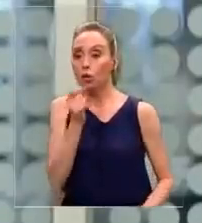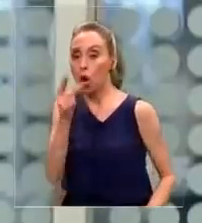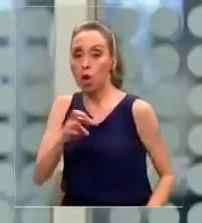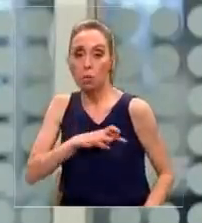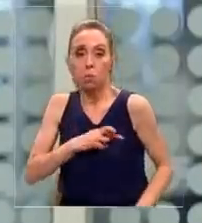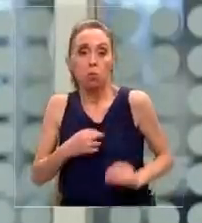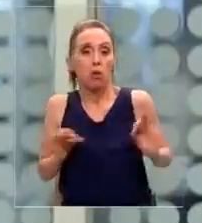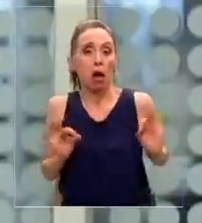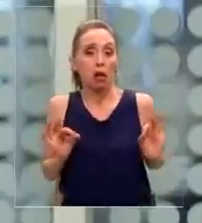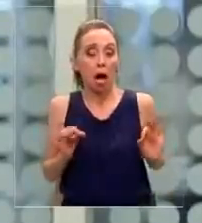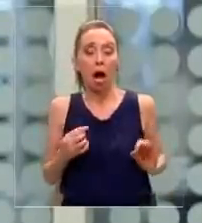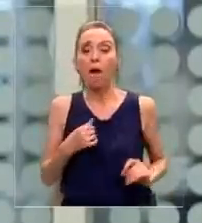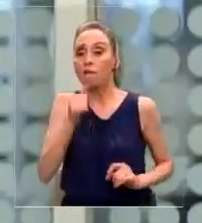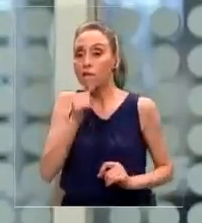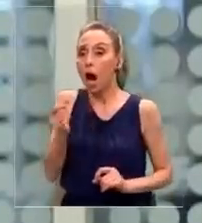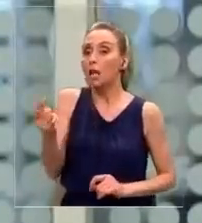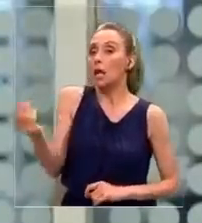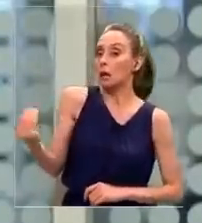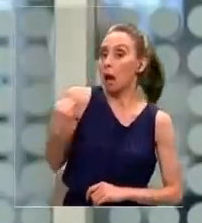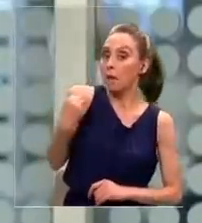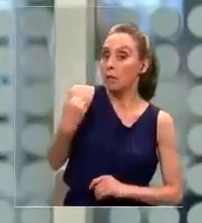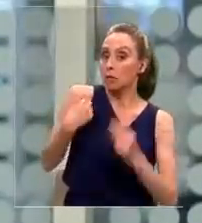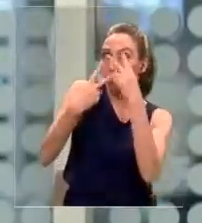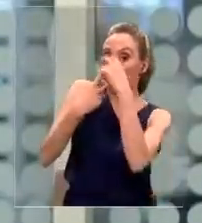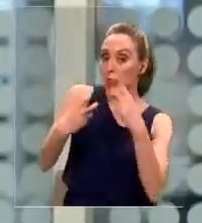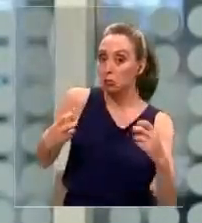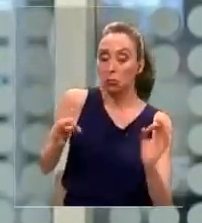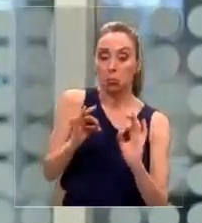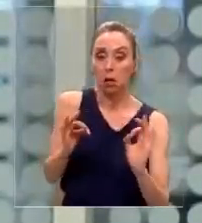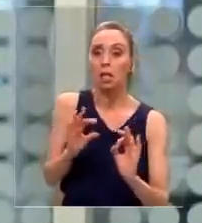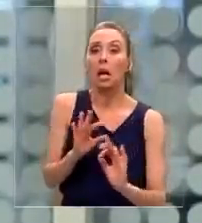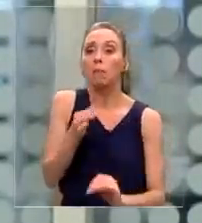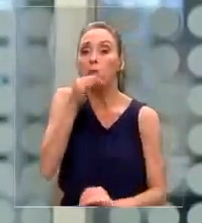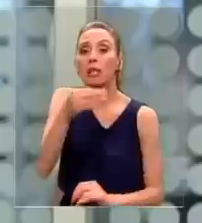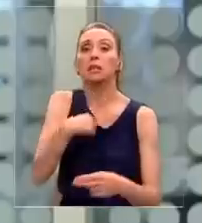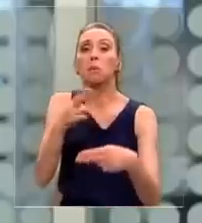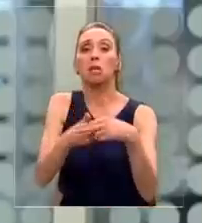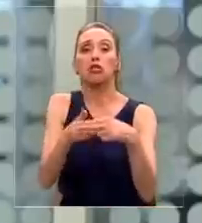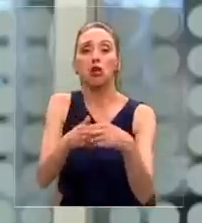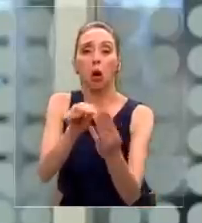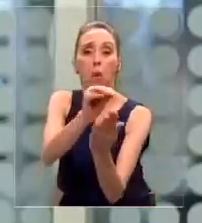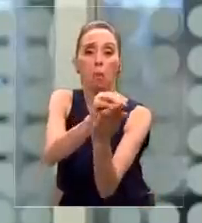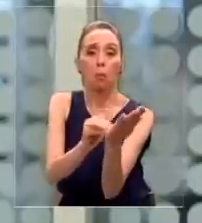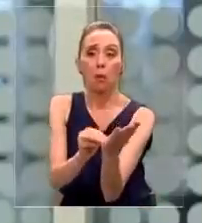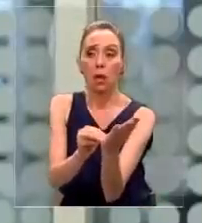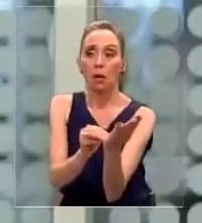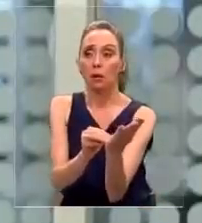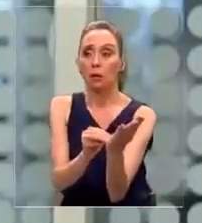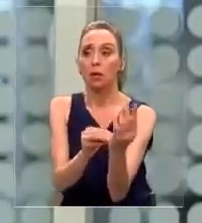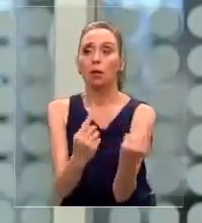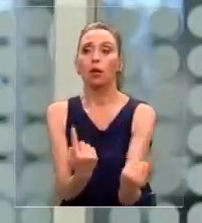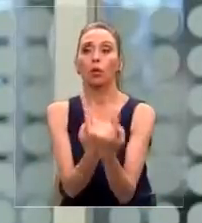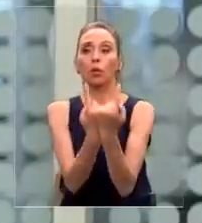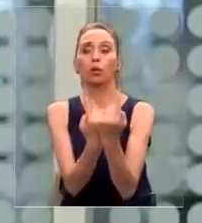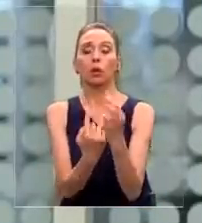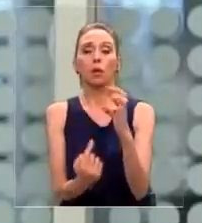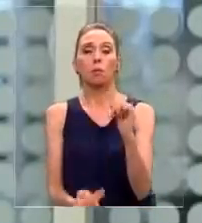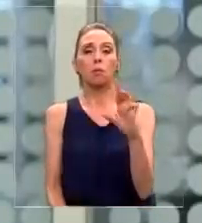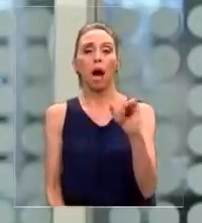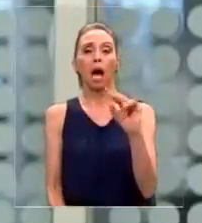imputado, no soy formalizado, salgo nombrado, mencionado, por juntarme con mismo